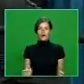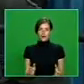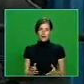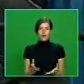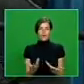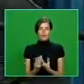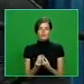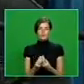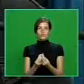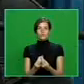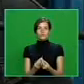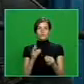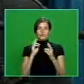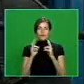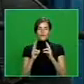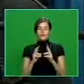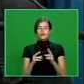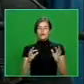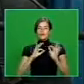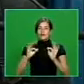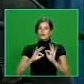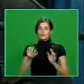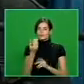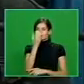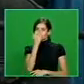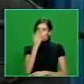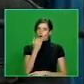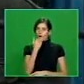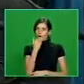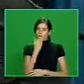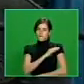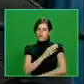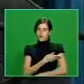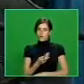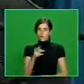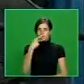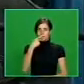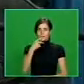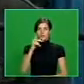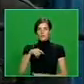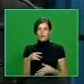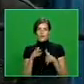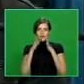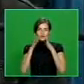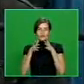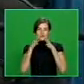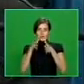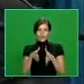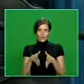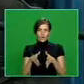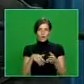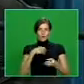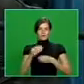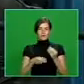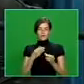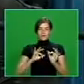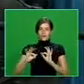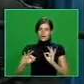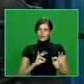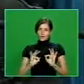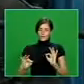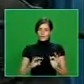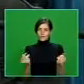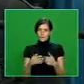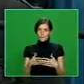mano de la red de teatro y Circo como una fortaleza política la orientación de la conformación del teatro